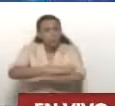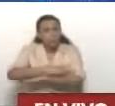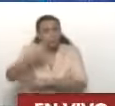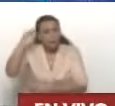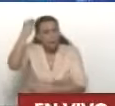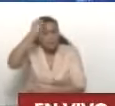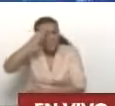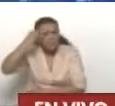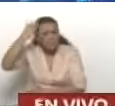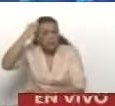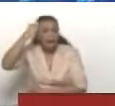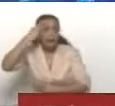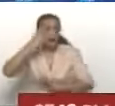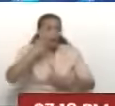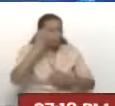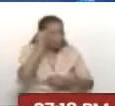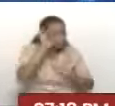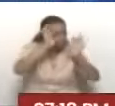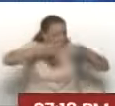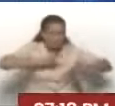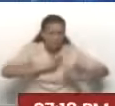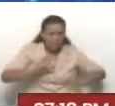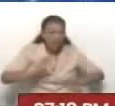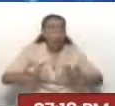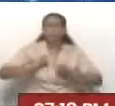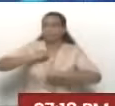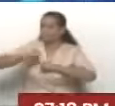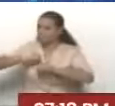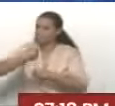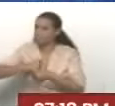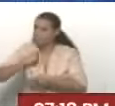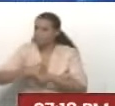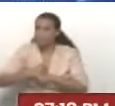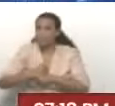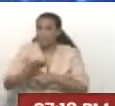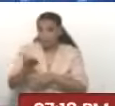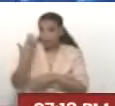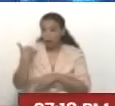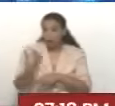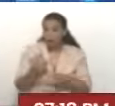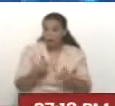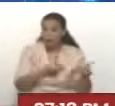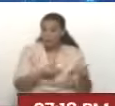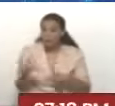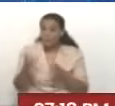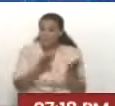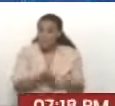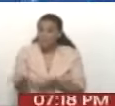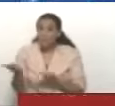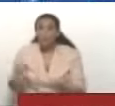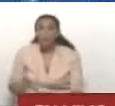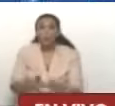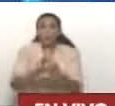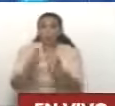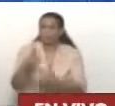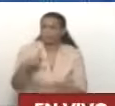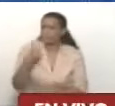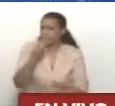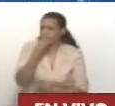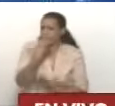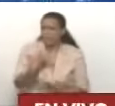reflexión a la acción. Fui invitado a un encuentro maravilloso, tengo que decir.